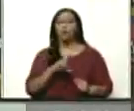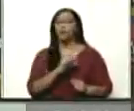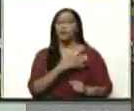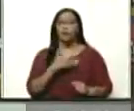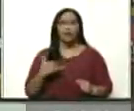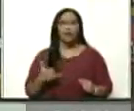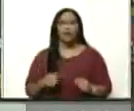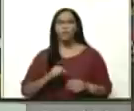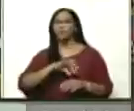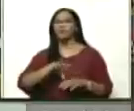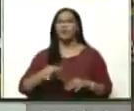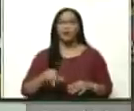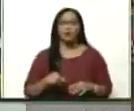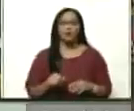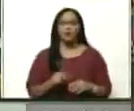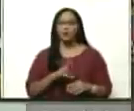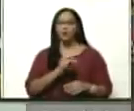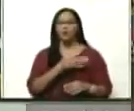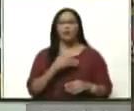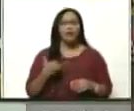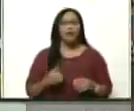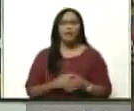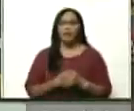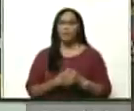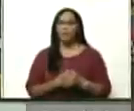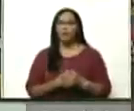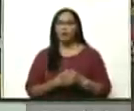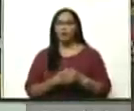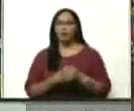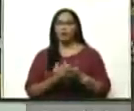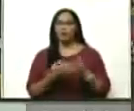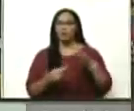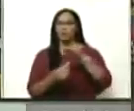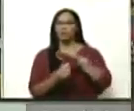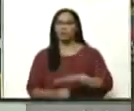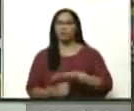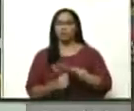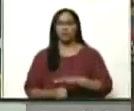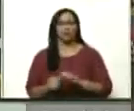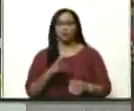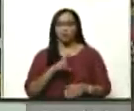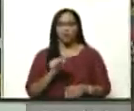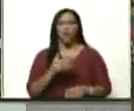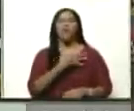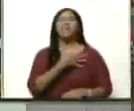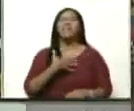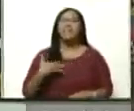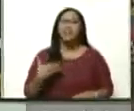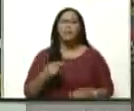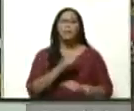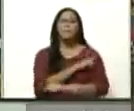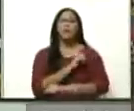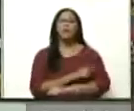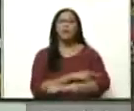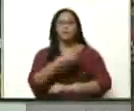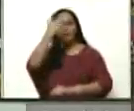ni corrupción, ni queremos burocratismo. Queremos poder para el pueblo. En medio de la situación que